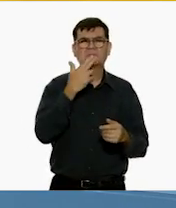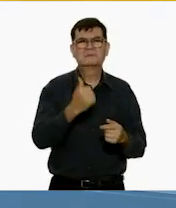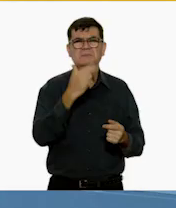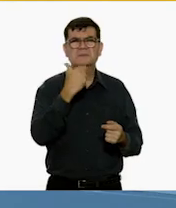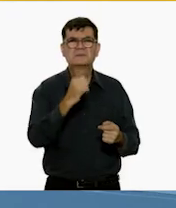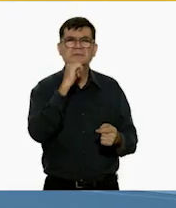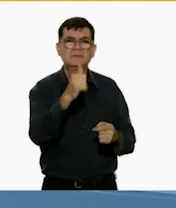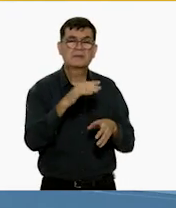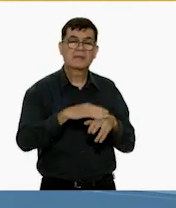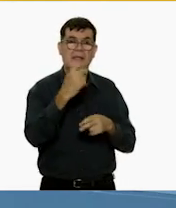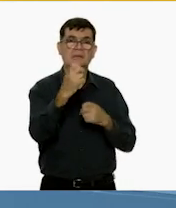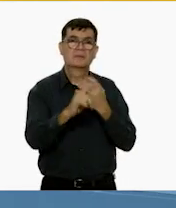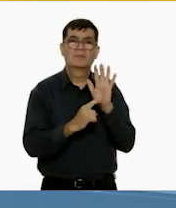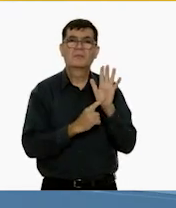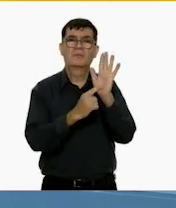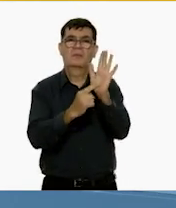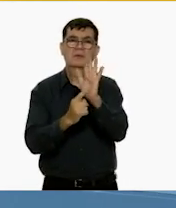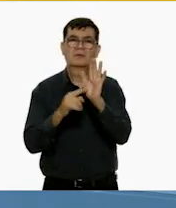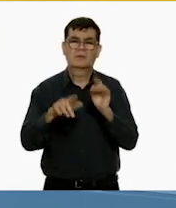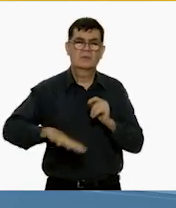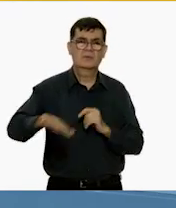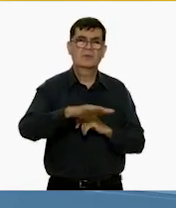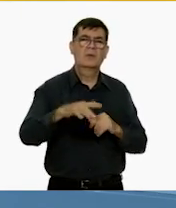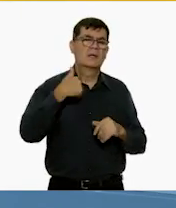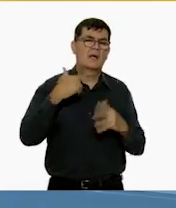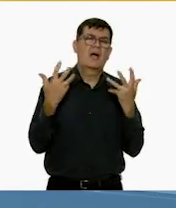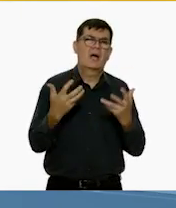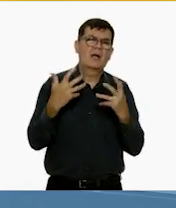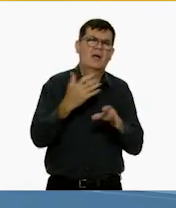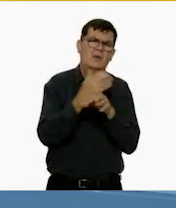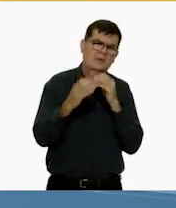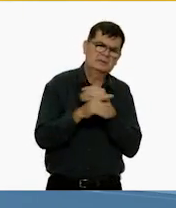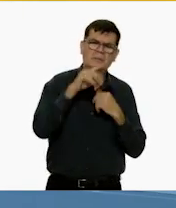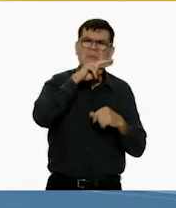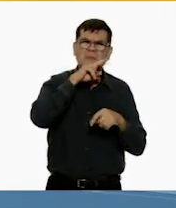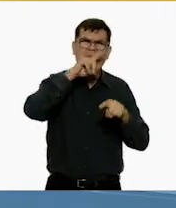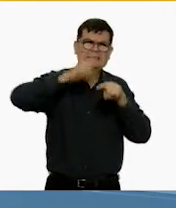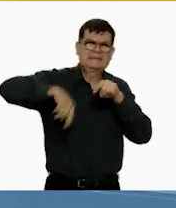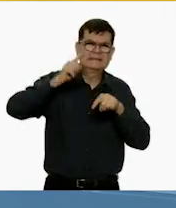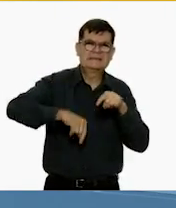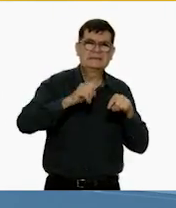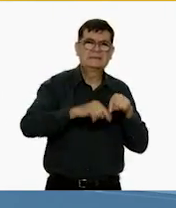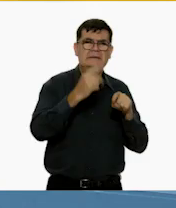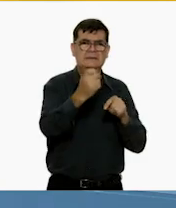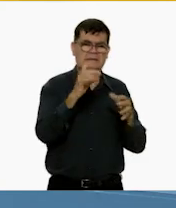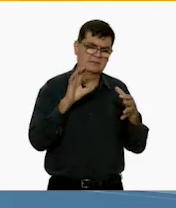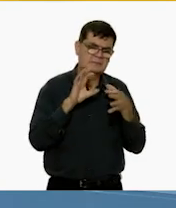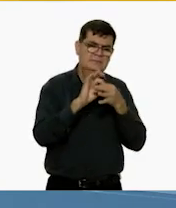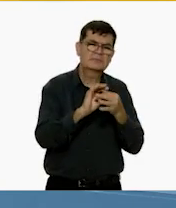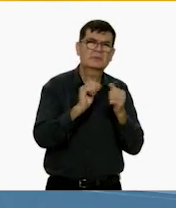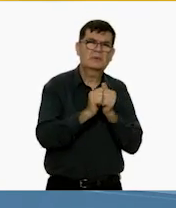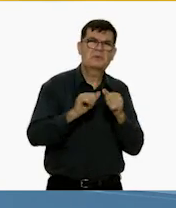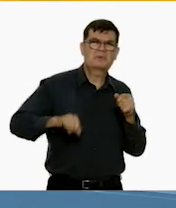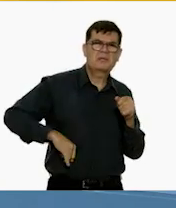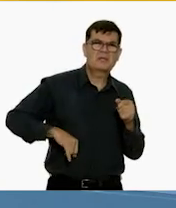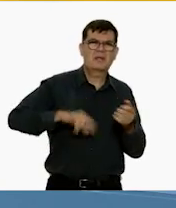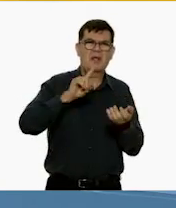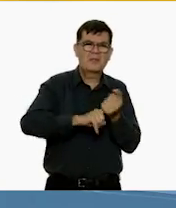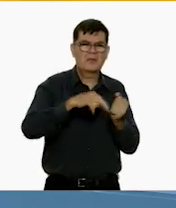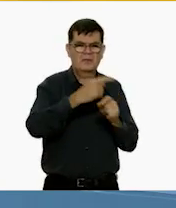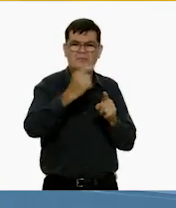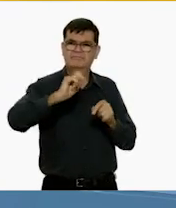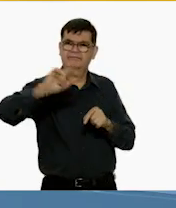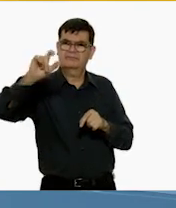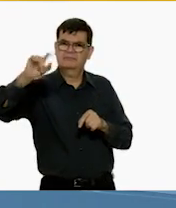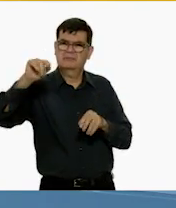embargo, revelaban el instinto del pueblo pugnando por sacudir añejas preocupaciones, en las que estaban vinculados intereses de clases